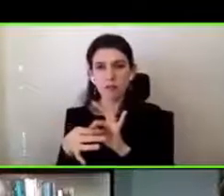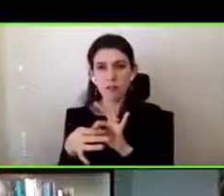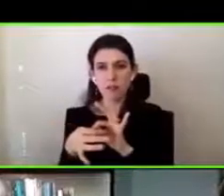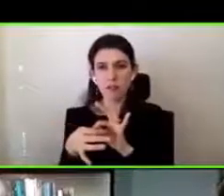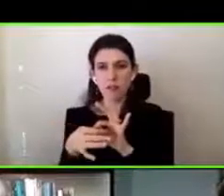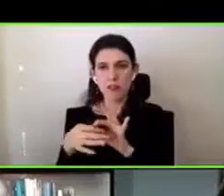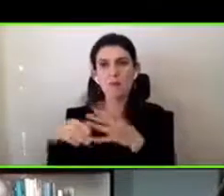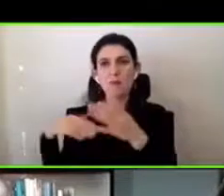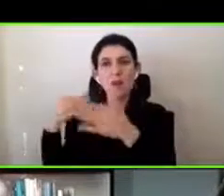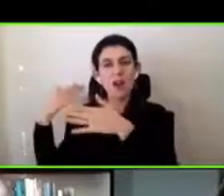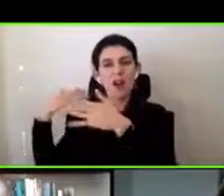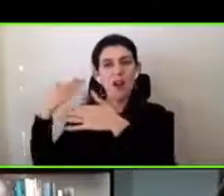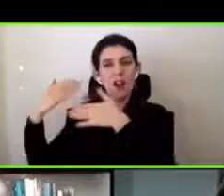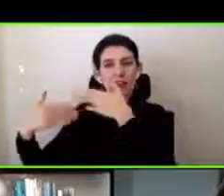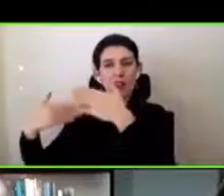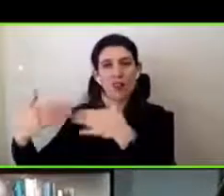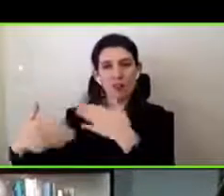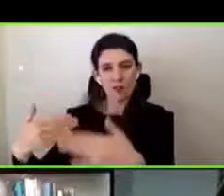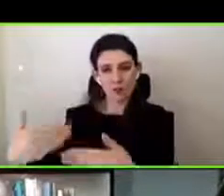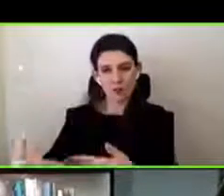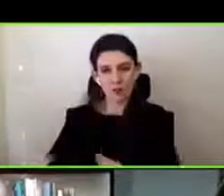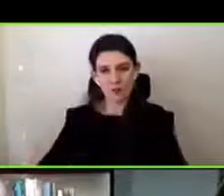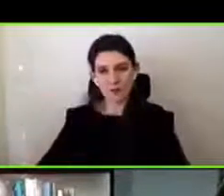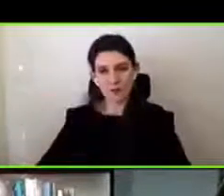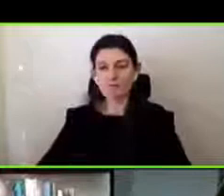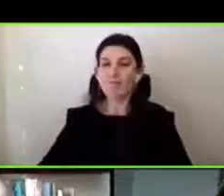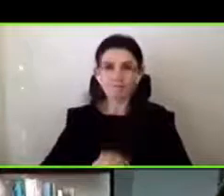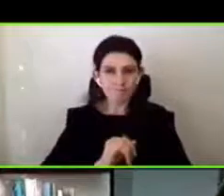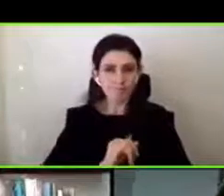evolutivo. Así es.